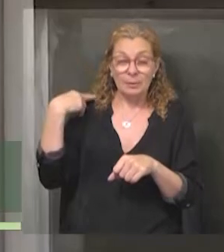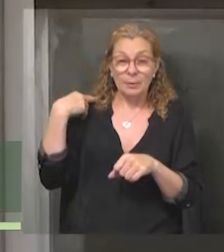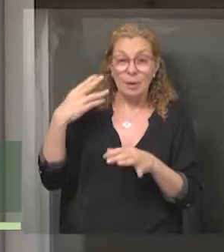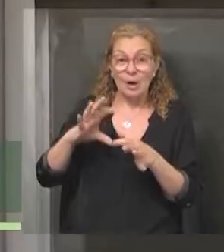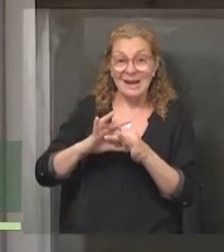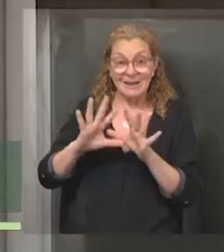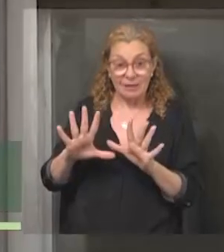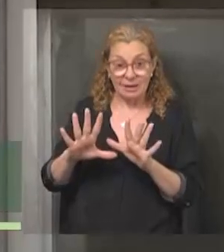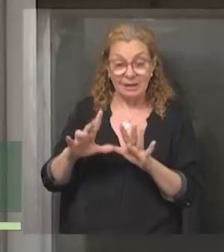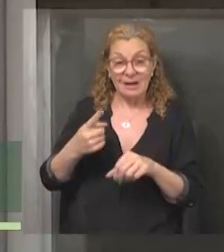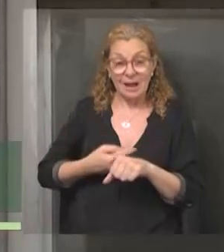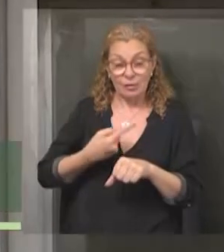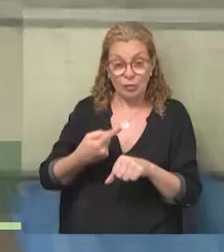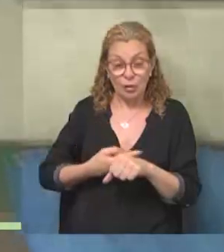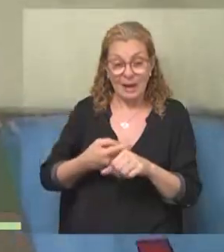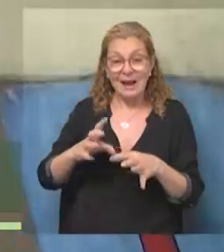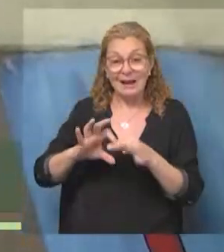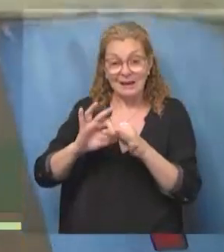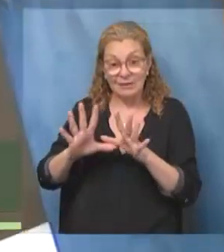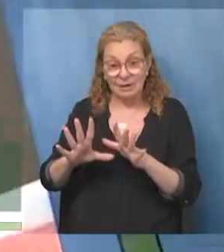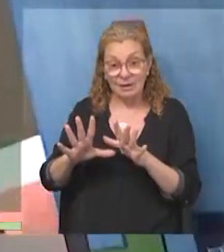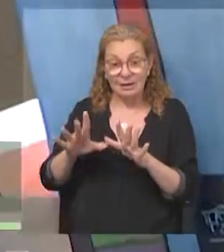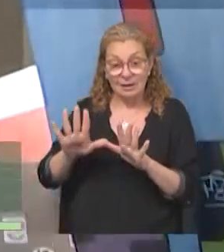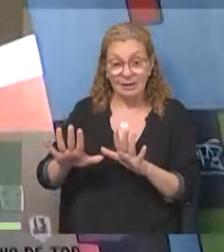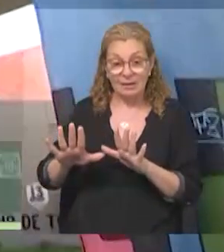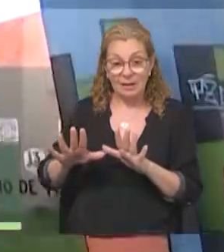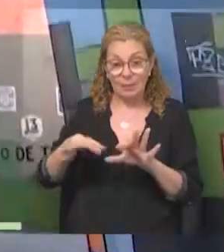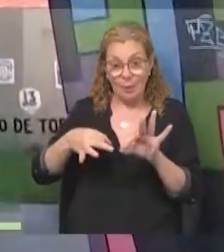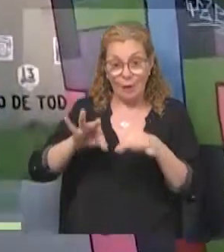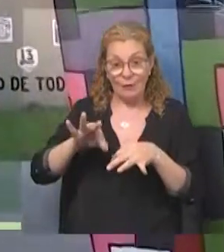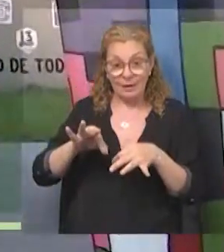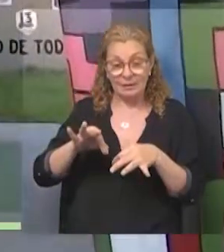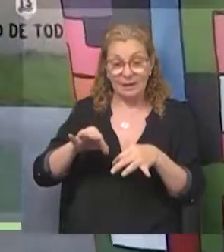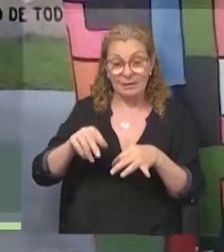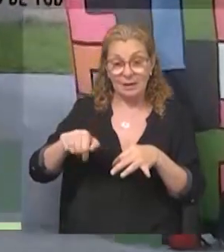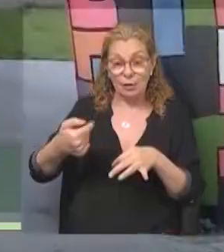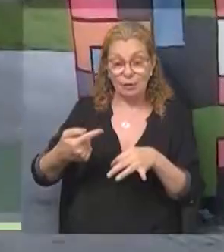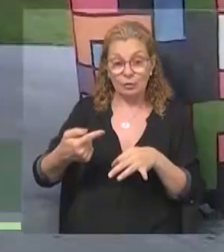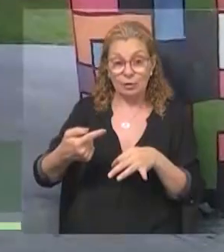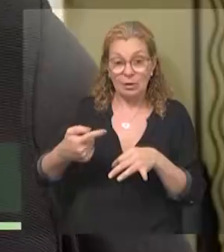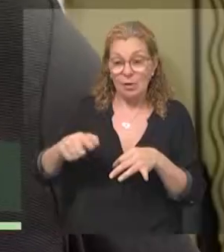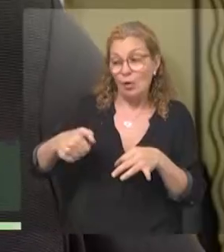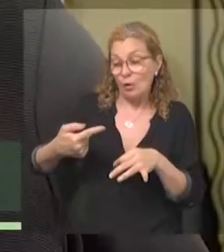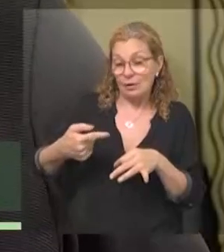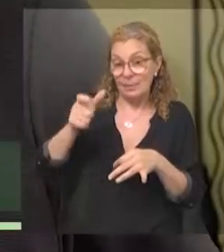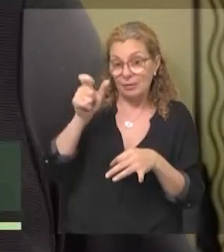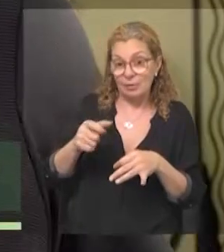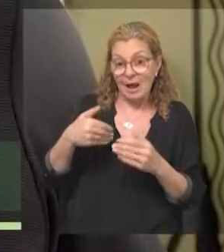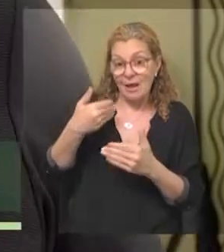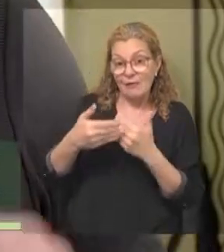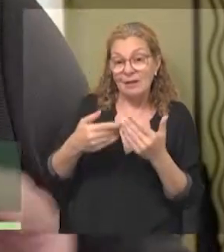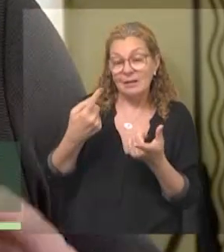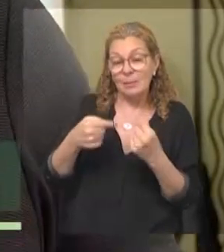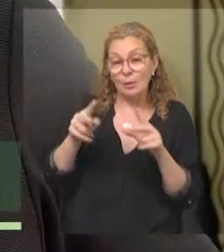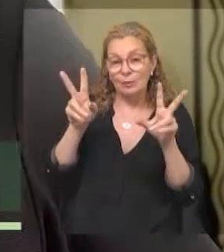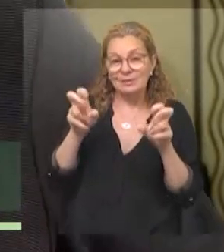liberados y las horas que van quedando liberadas van a quedar a oferta de del que pase en forma subsiguiente hay avances Pero tenemos